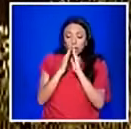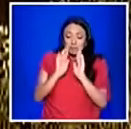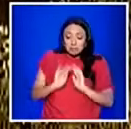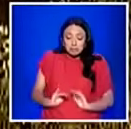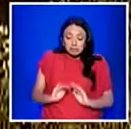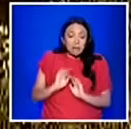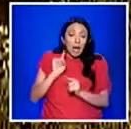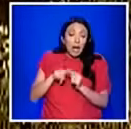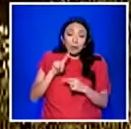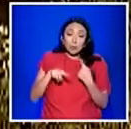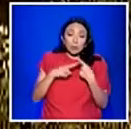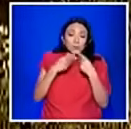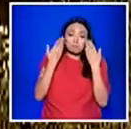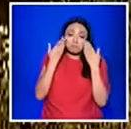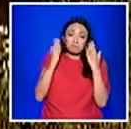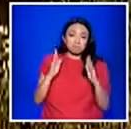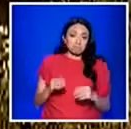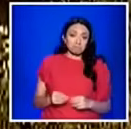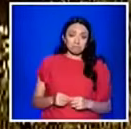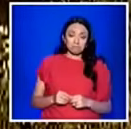cuándo.